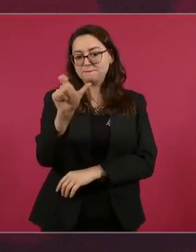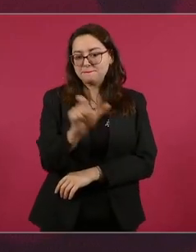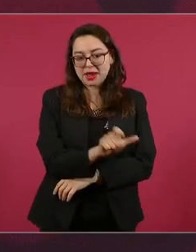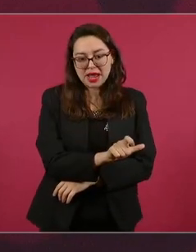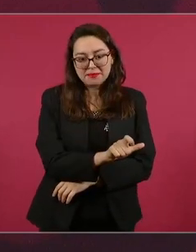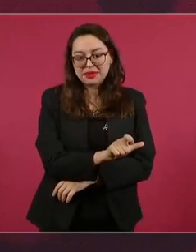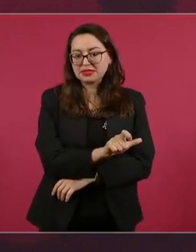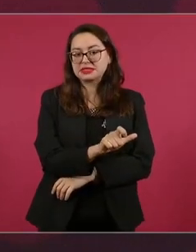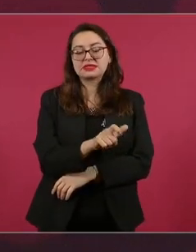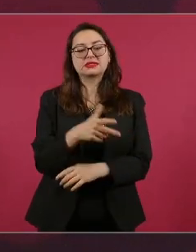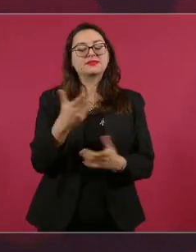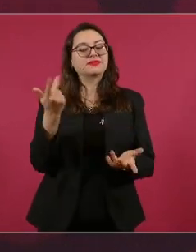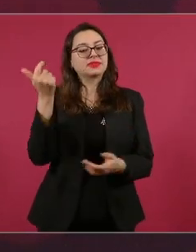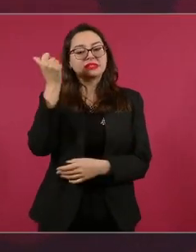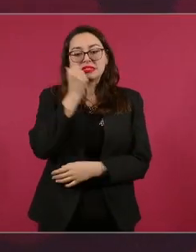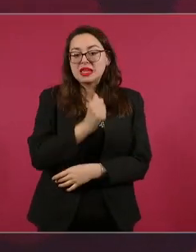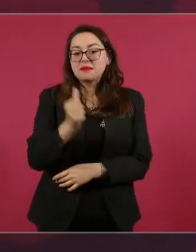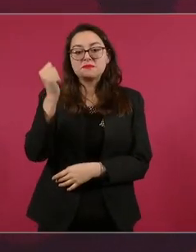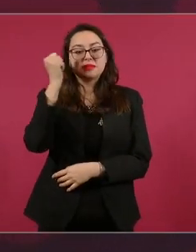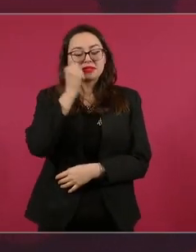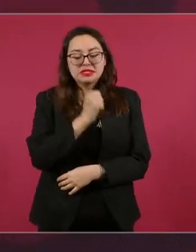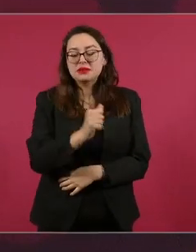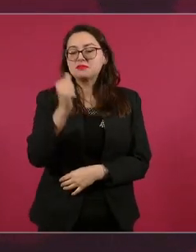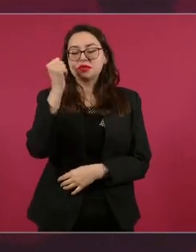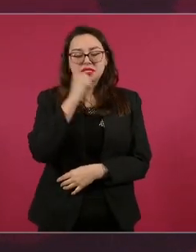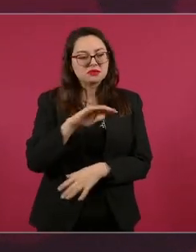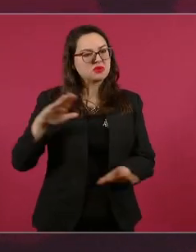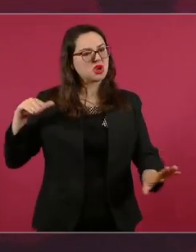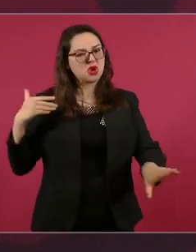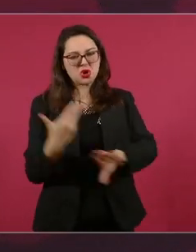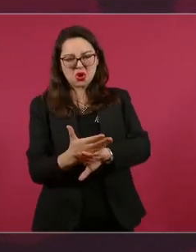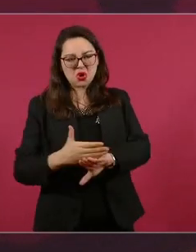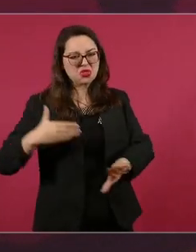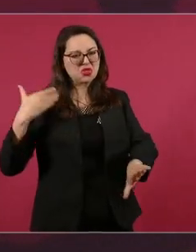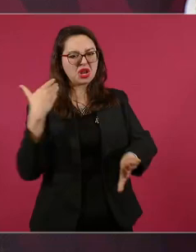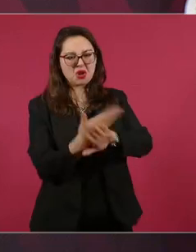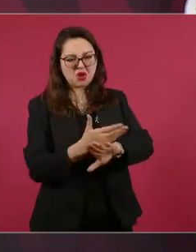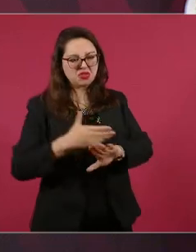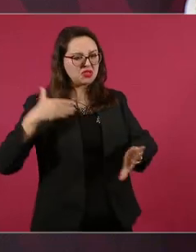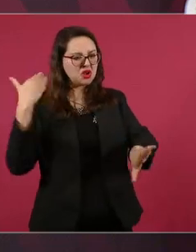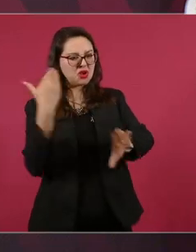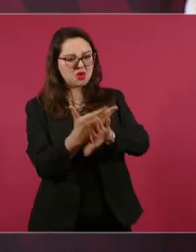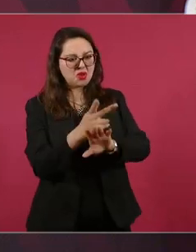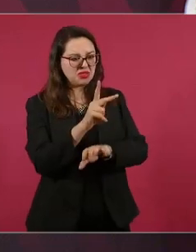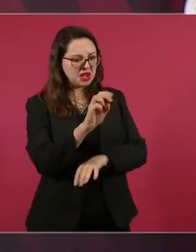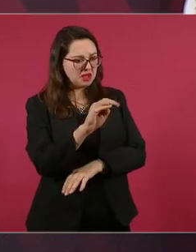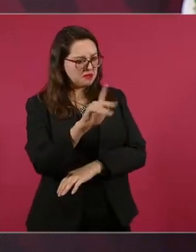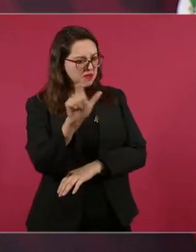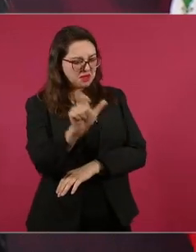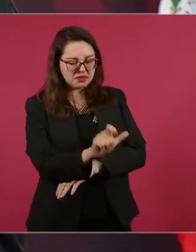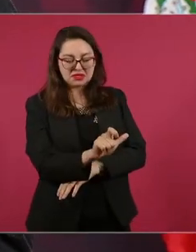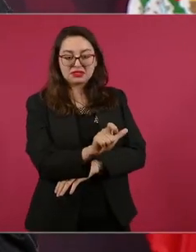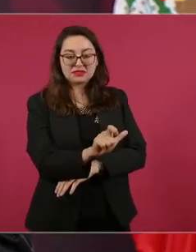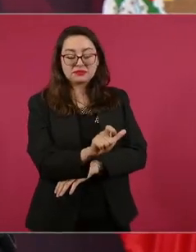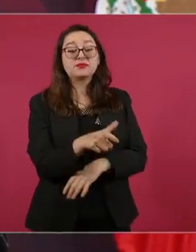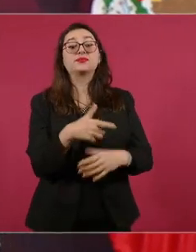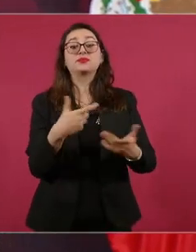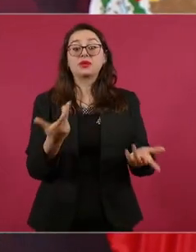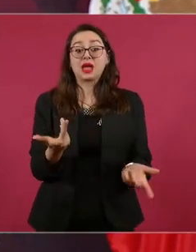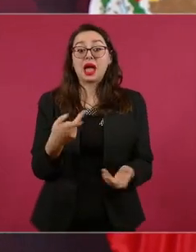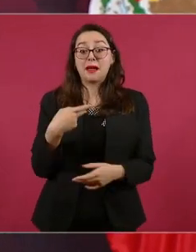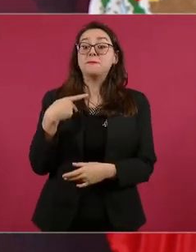Siempre han luchado porque se privatice Pemex. Y cuando ya llega el momento